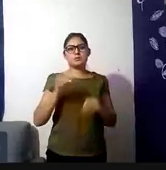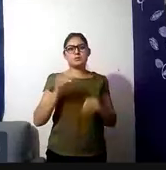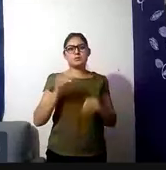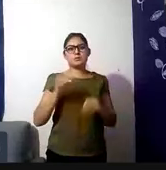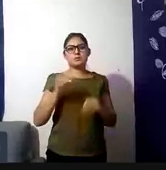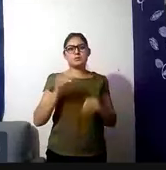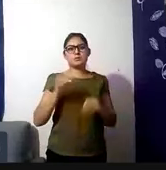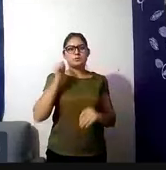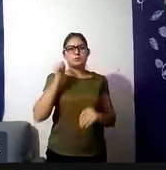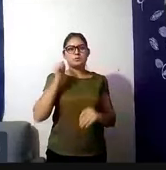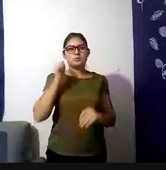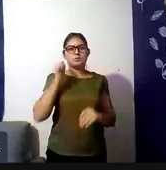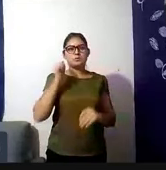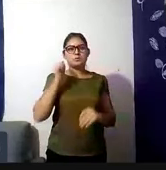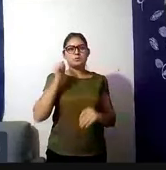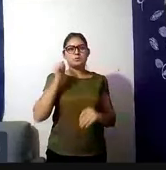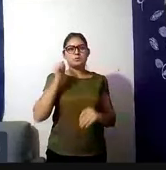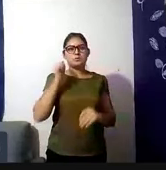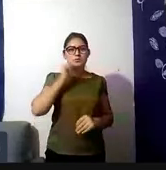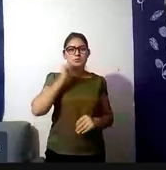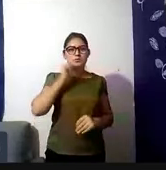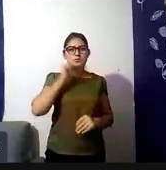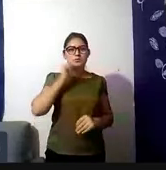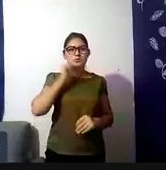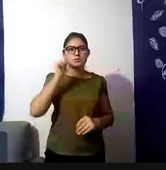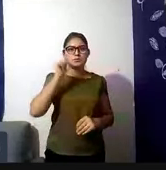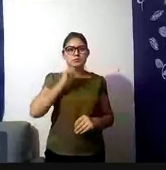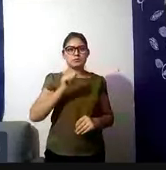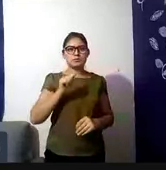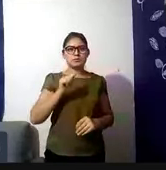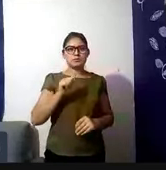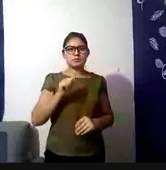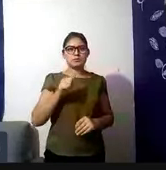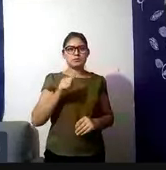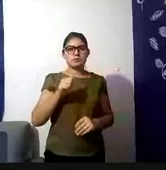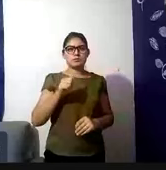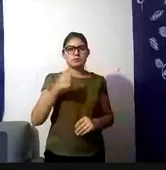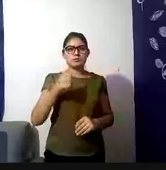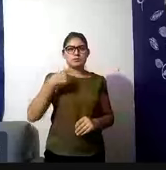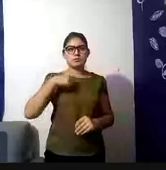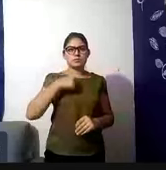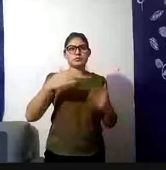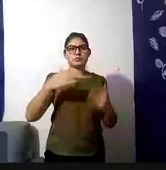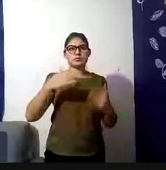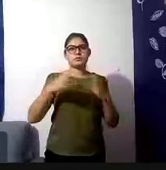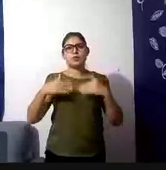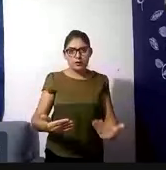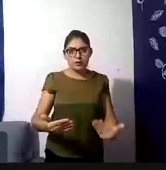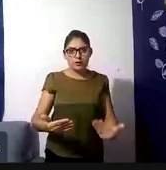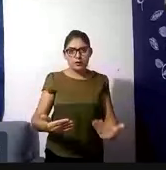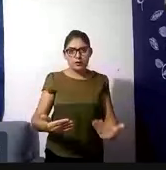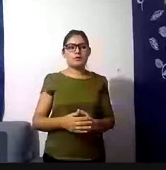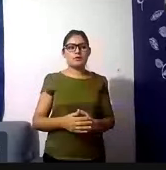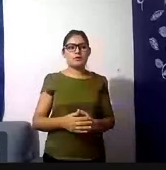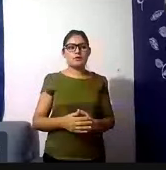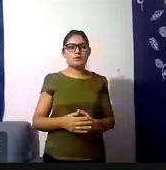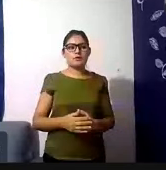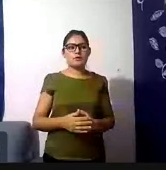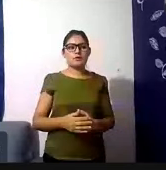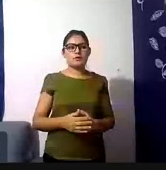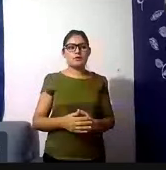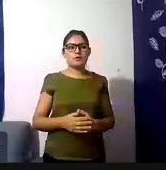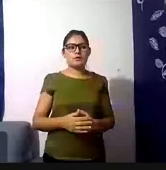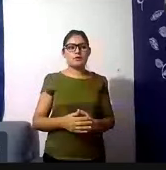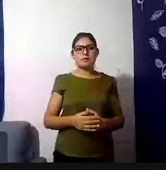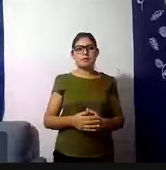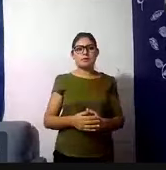que confiar en el tema de sanitización de las escuelas. Las escuelas van a traer